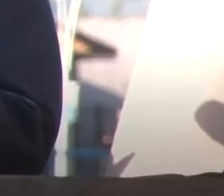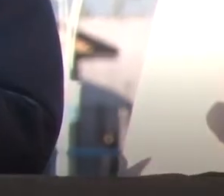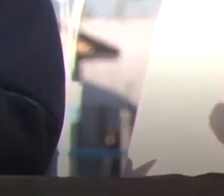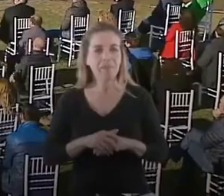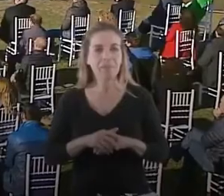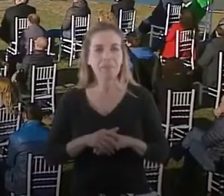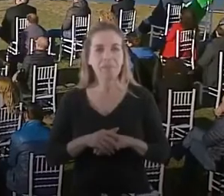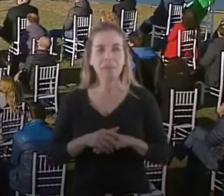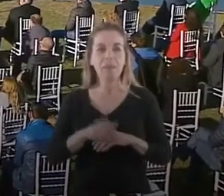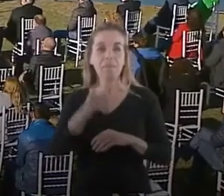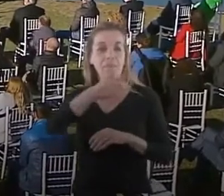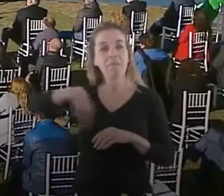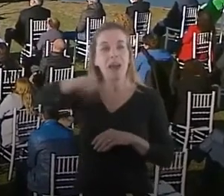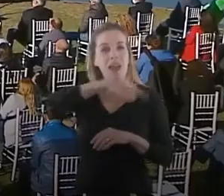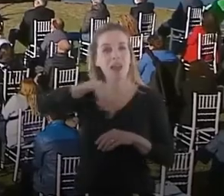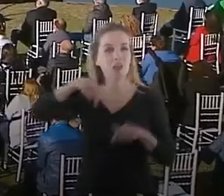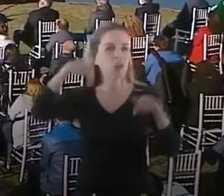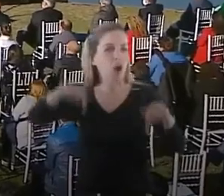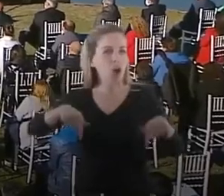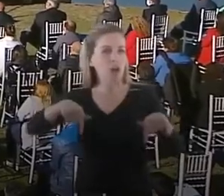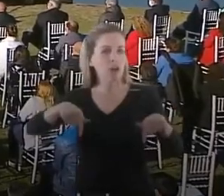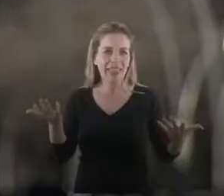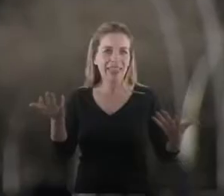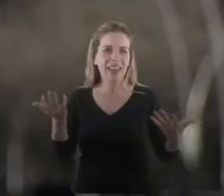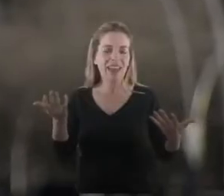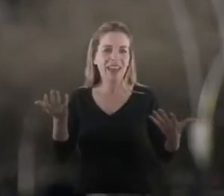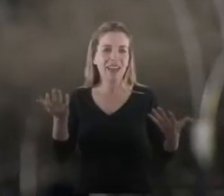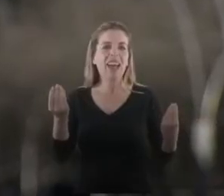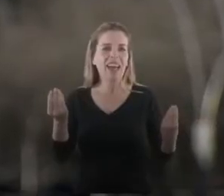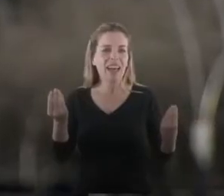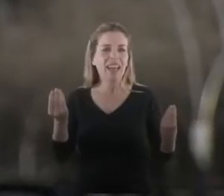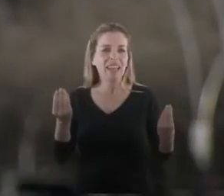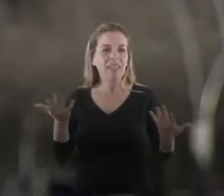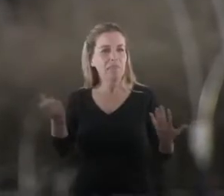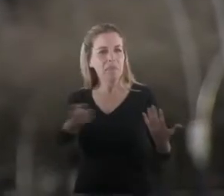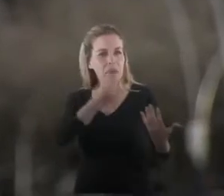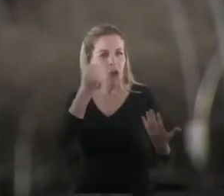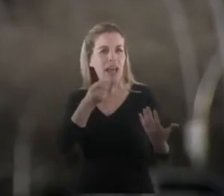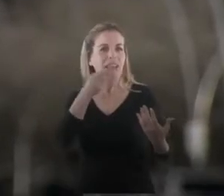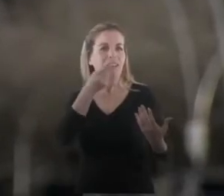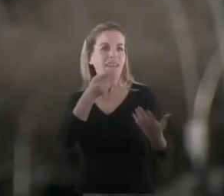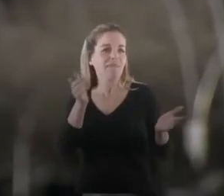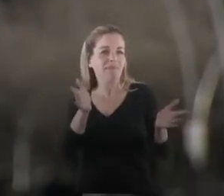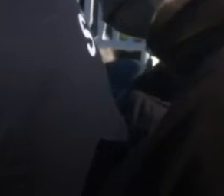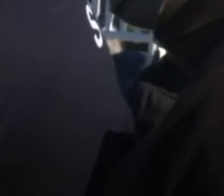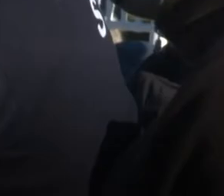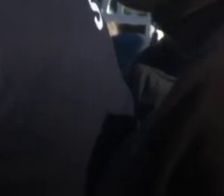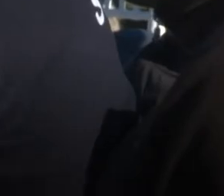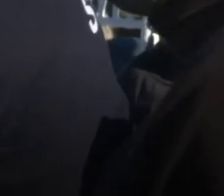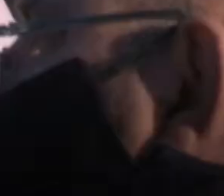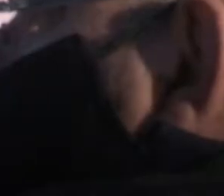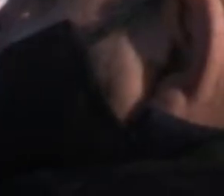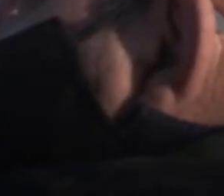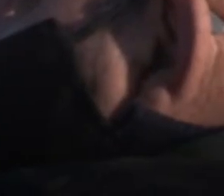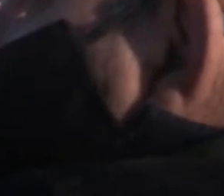sabes que para nosotros hoy es importante poder acompañar a cada vecino de Olavarría, del centro